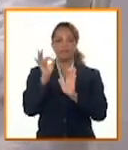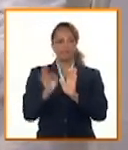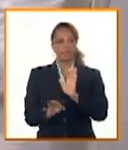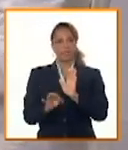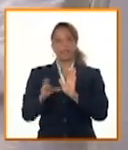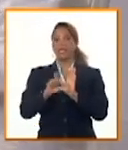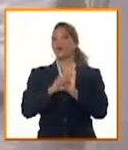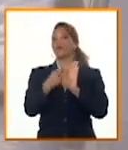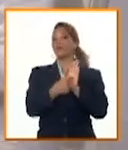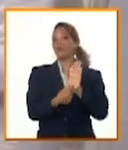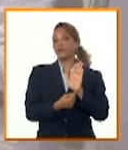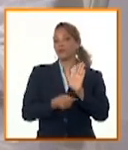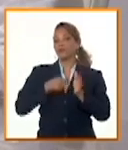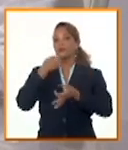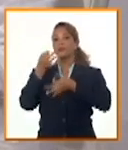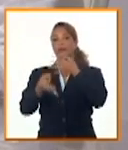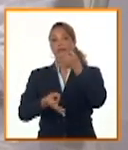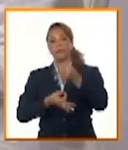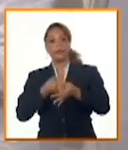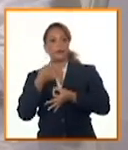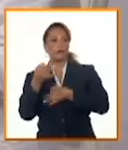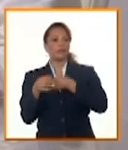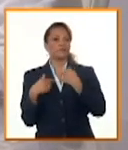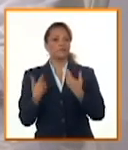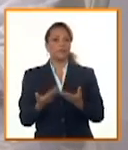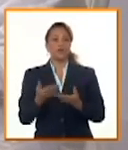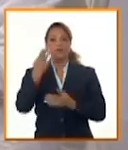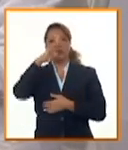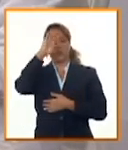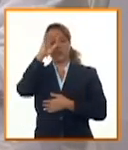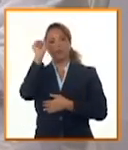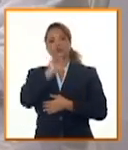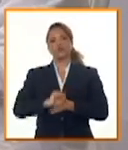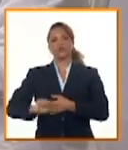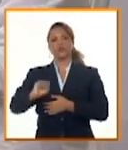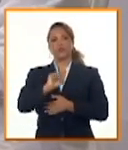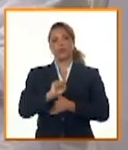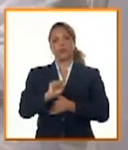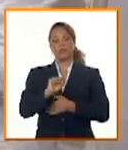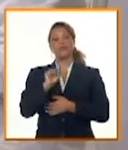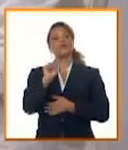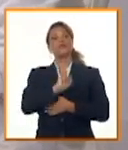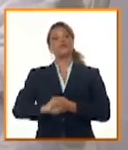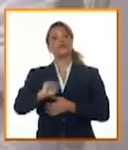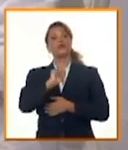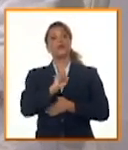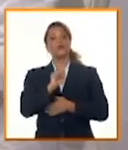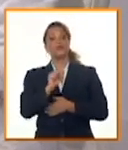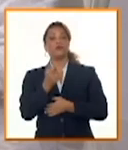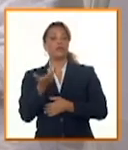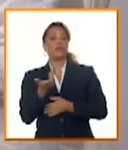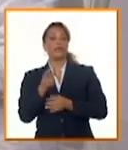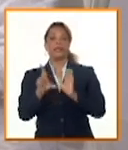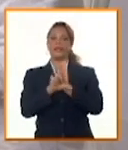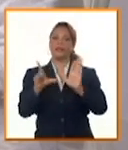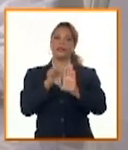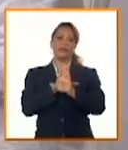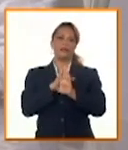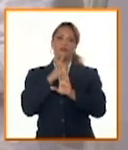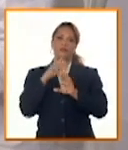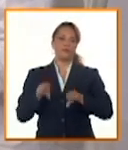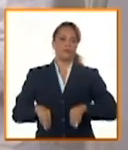Constitución Establece que Cuba es un país socialista el socialismo es ajeno a todo tipo de de ilegalidad